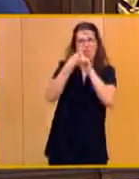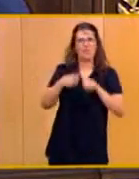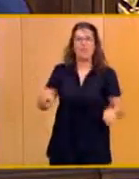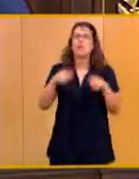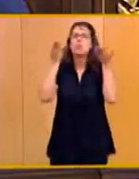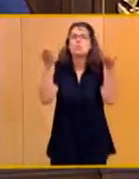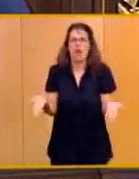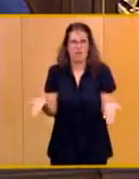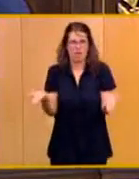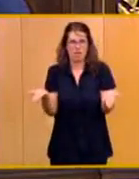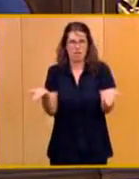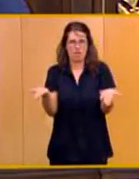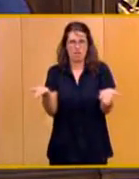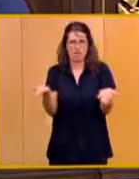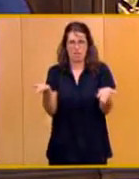solo